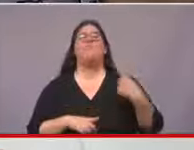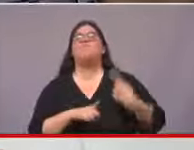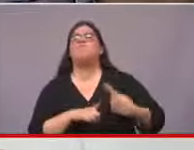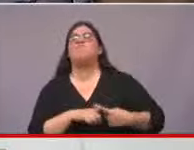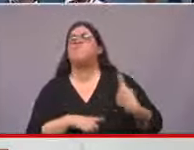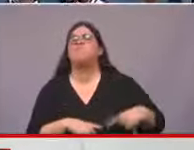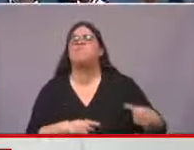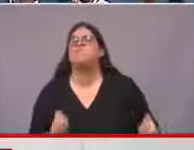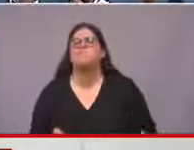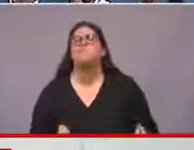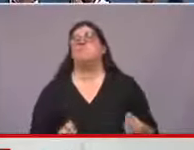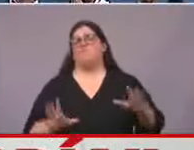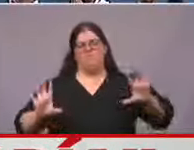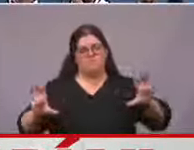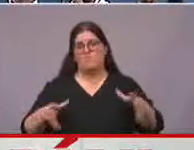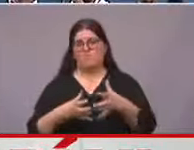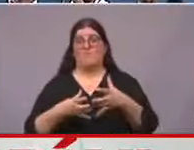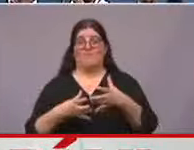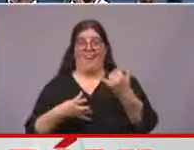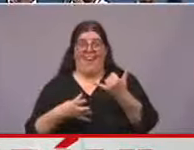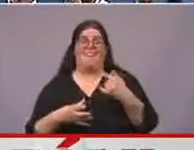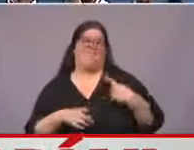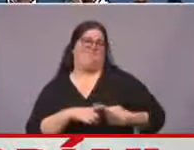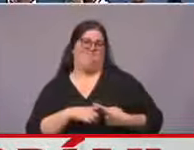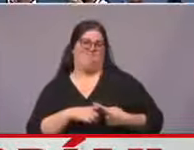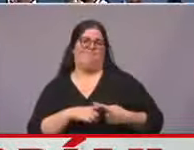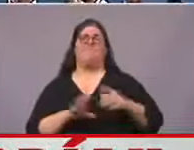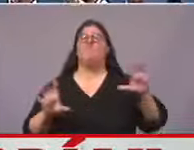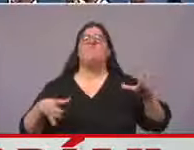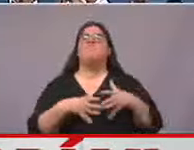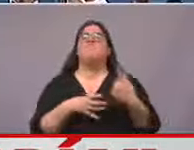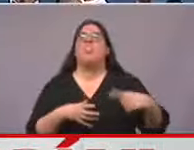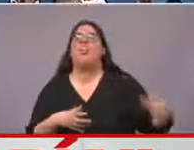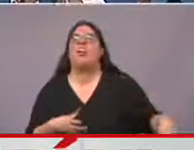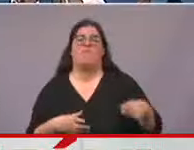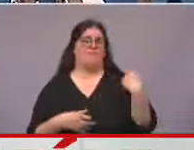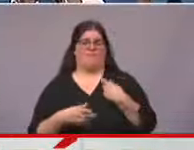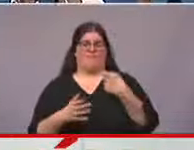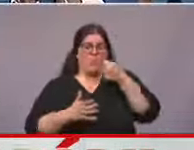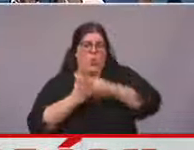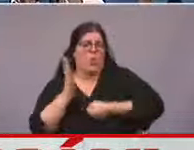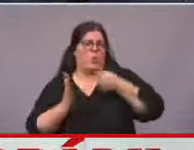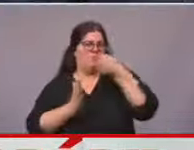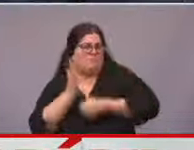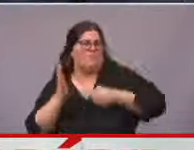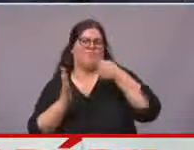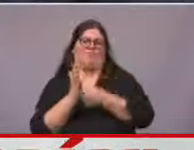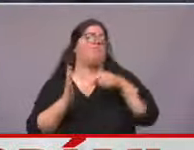Festejamos estar juntos. Festejamos la pelea que estamos dando.